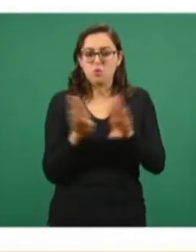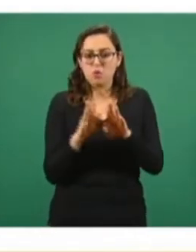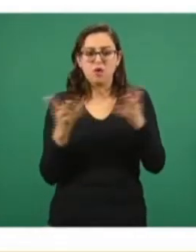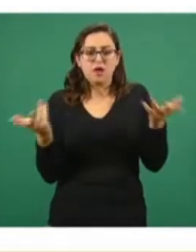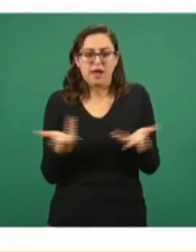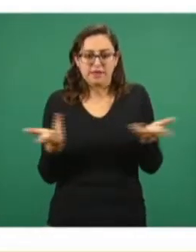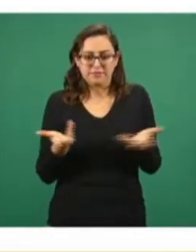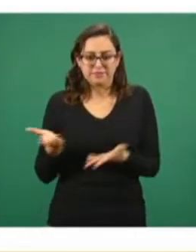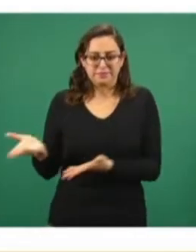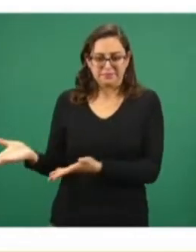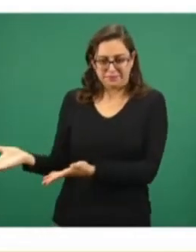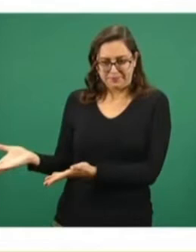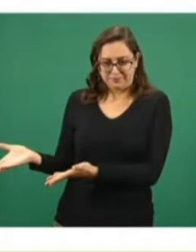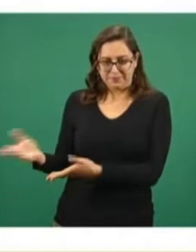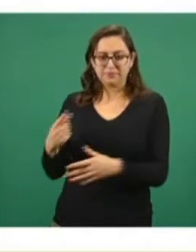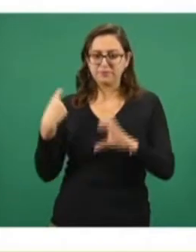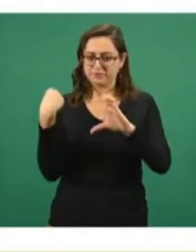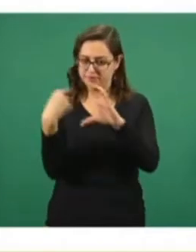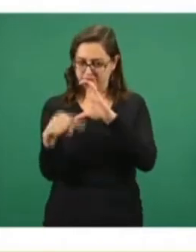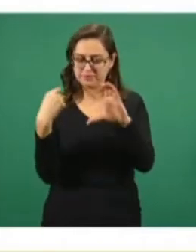electrónico. A la fecha se han recibido